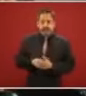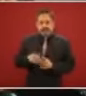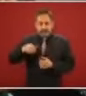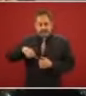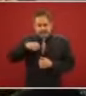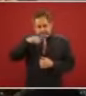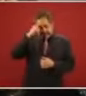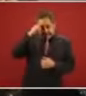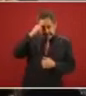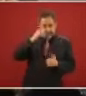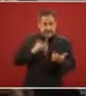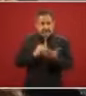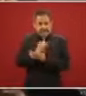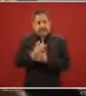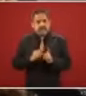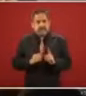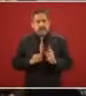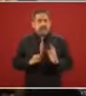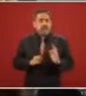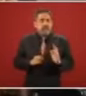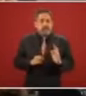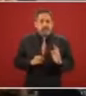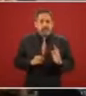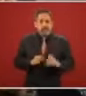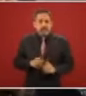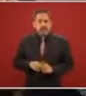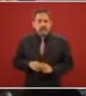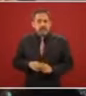decidieron los